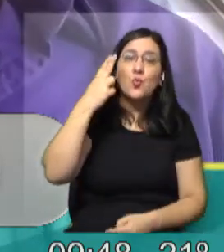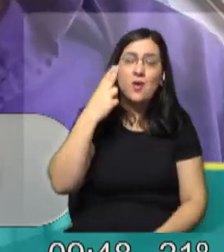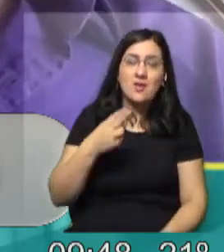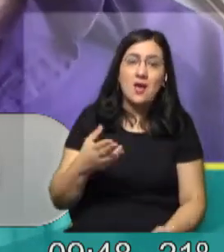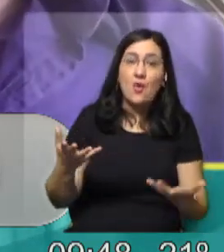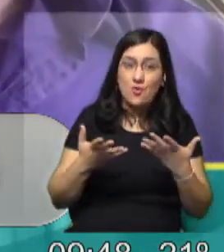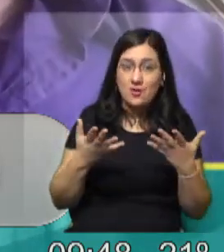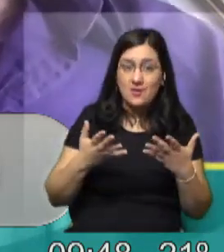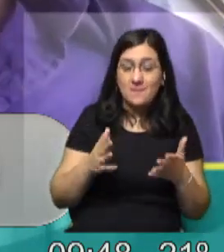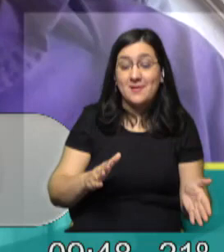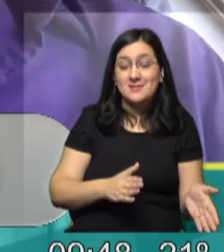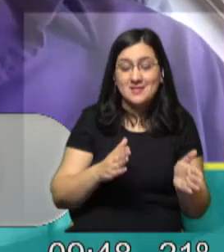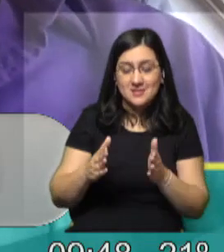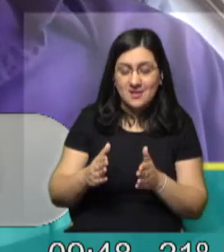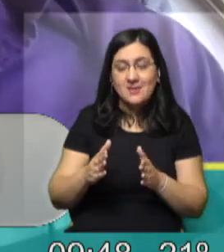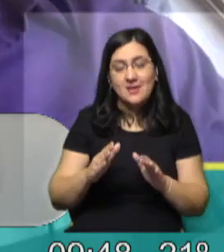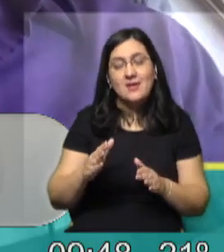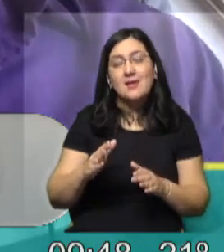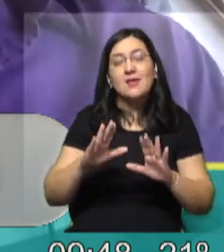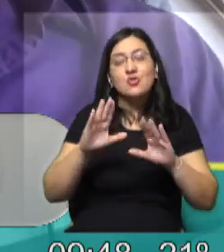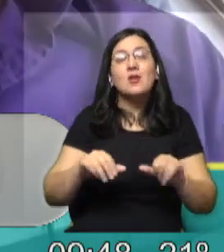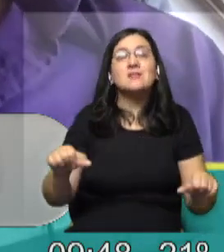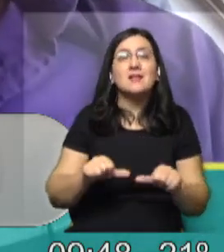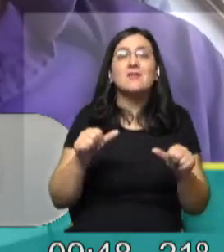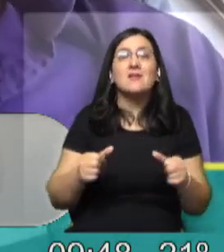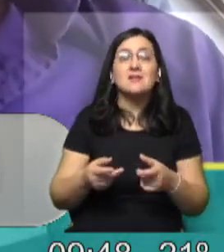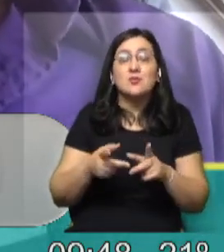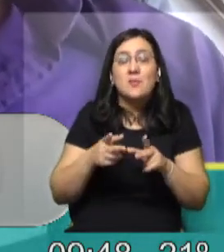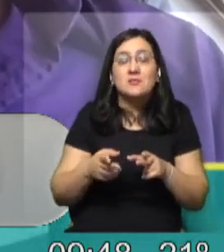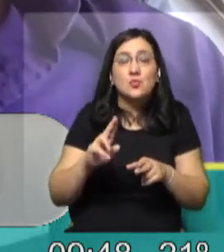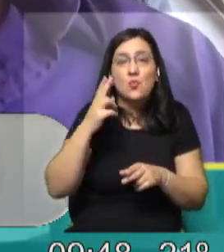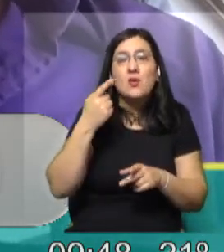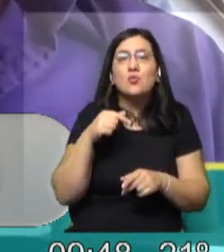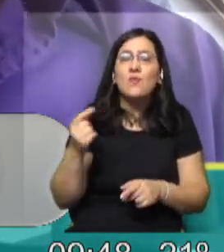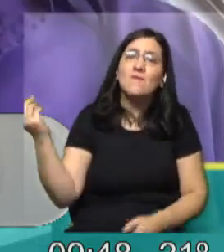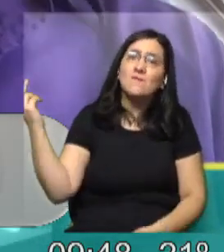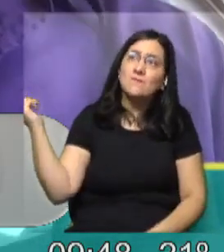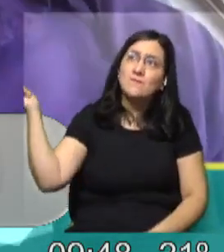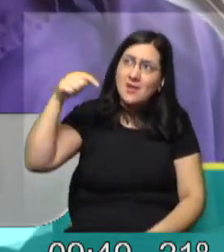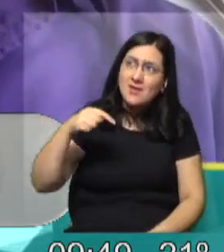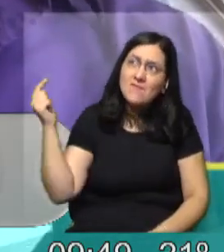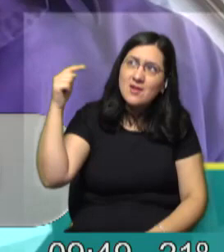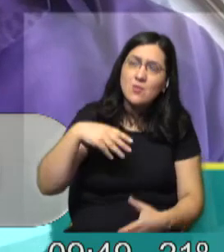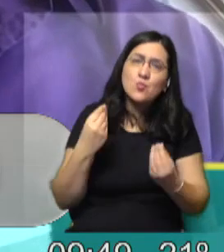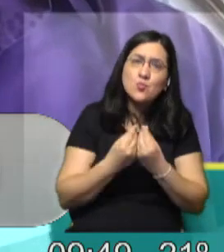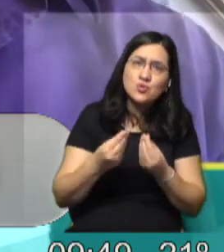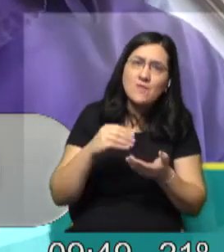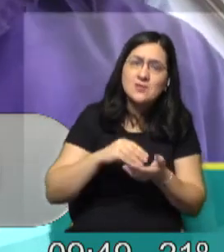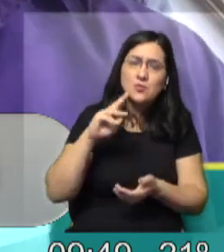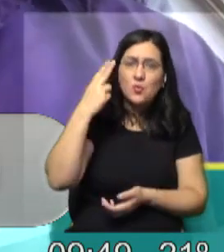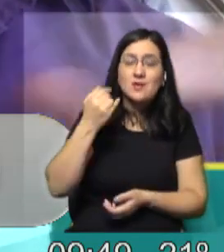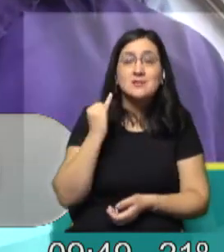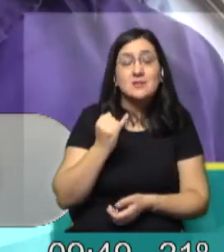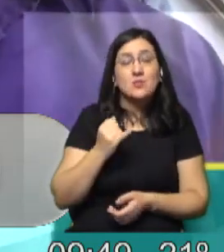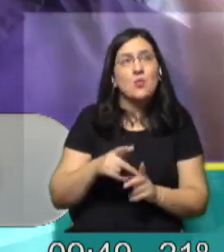de Más allá de tenerlo presente en todas esas actividades Vení seguido seguís teniendo amigos claro estve estuve